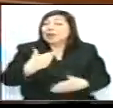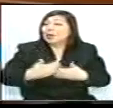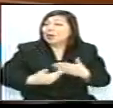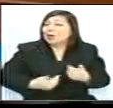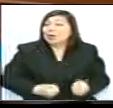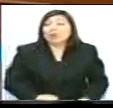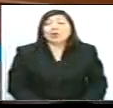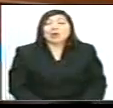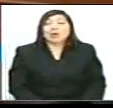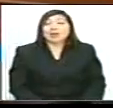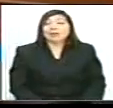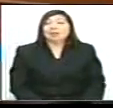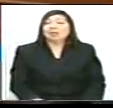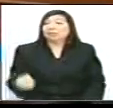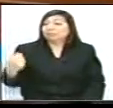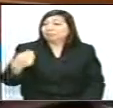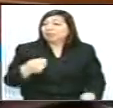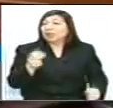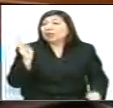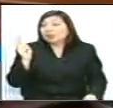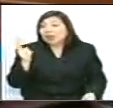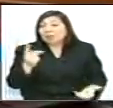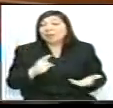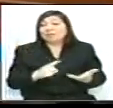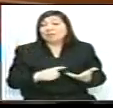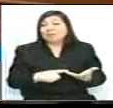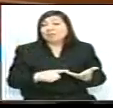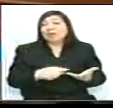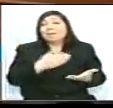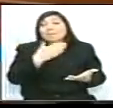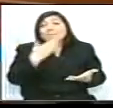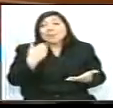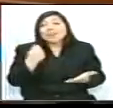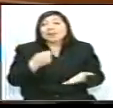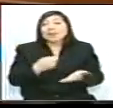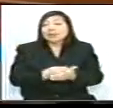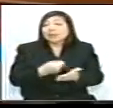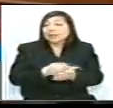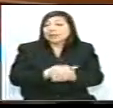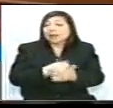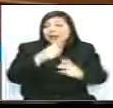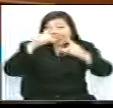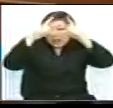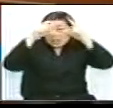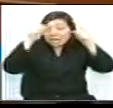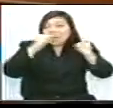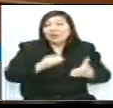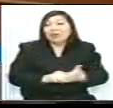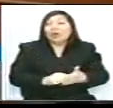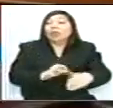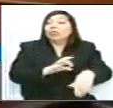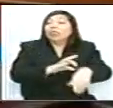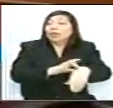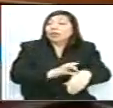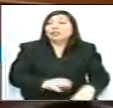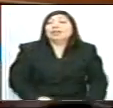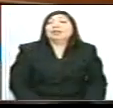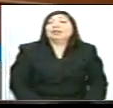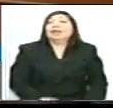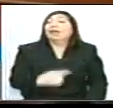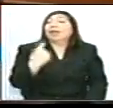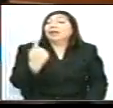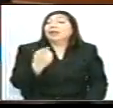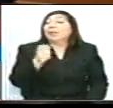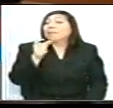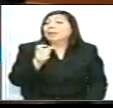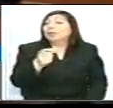mejorando, mejor dicho, los ingresos de los maestros, seguir mejorando los ingresos de las enfermeras y de los médicos y en general